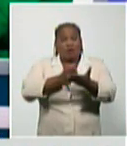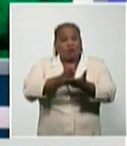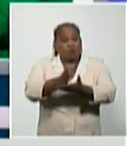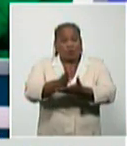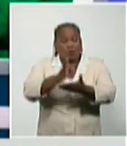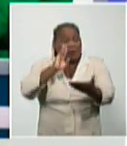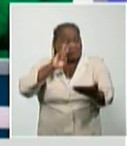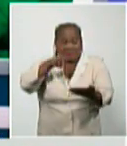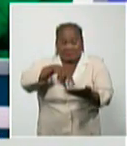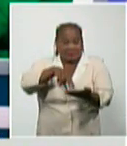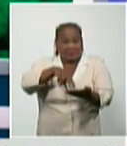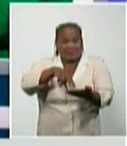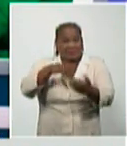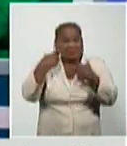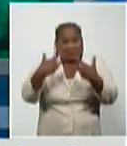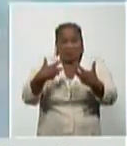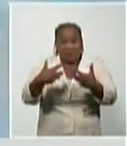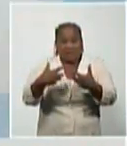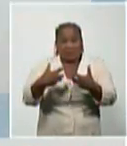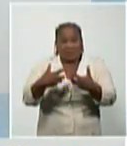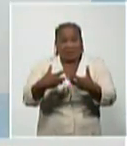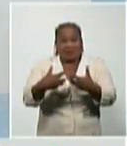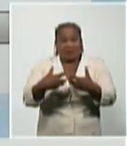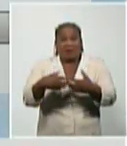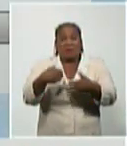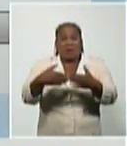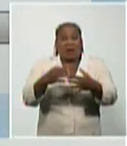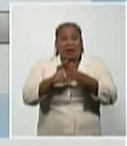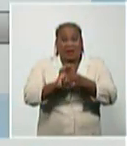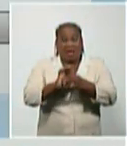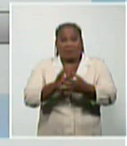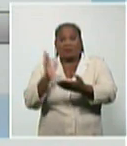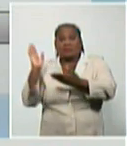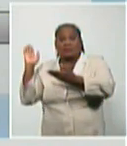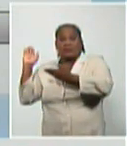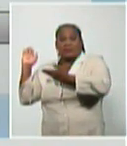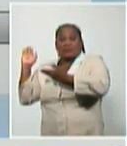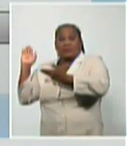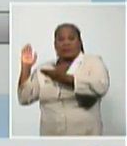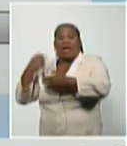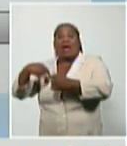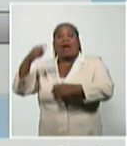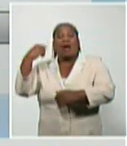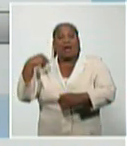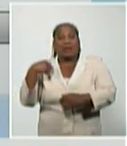la enfermedad, donde ayer se diagnosticaron